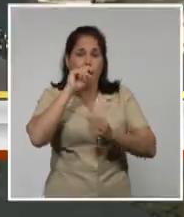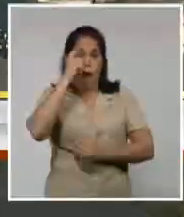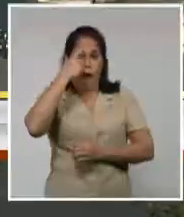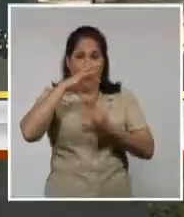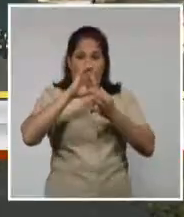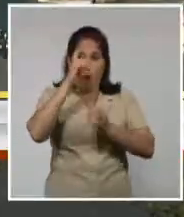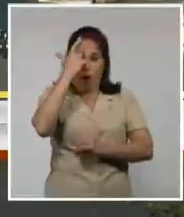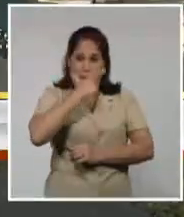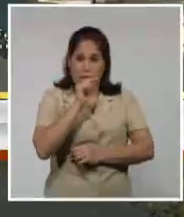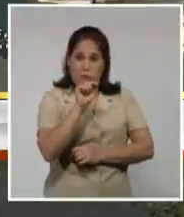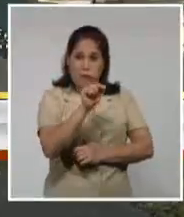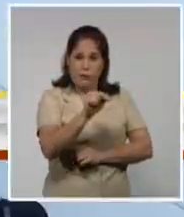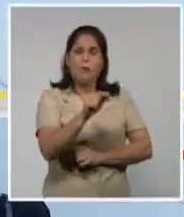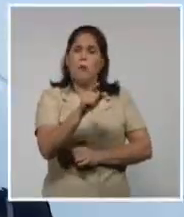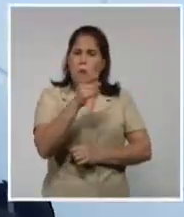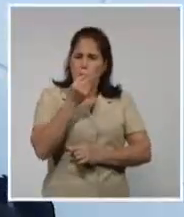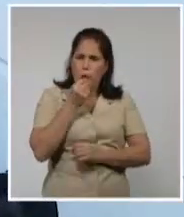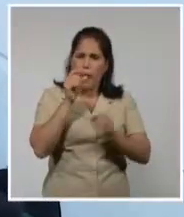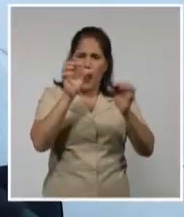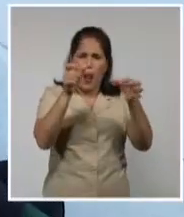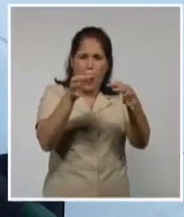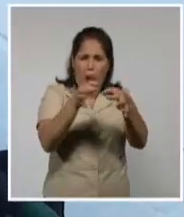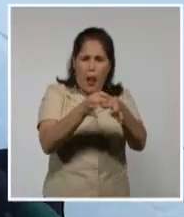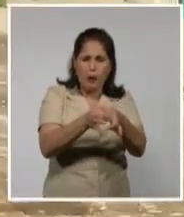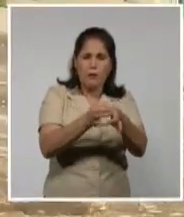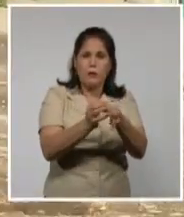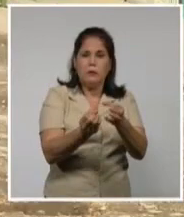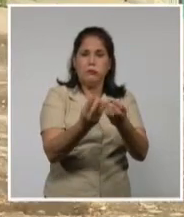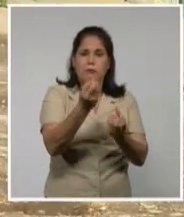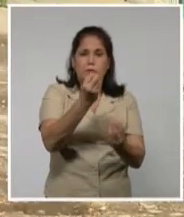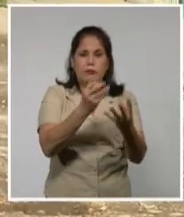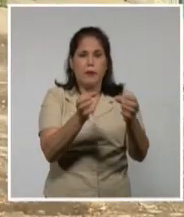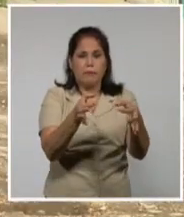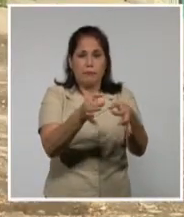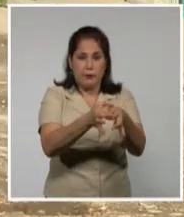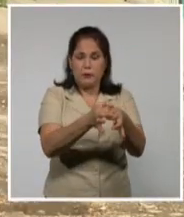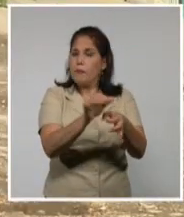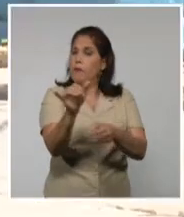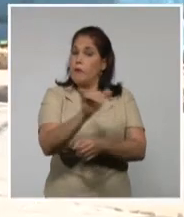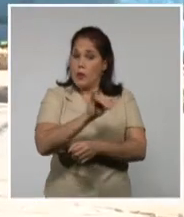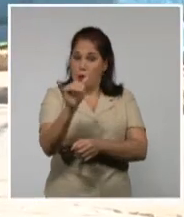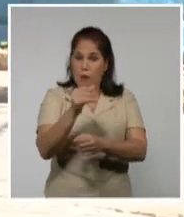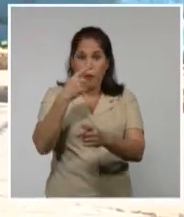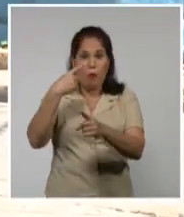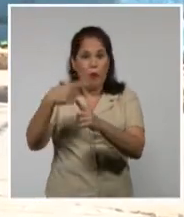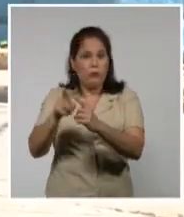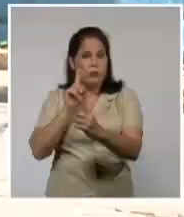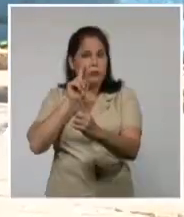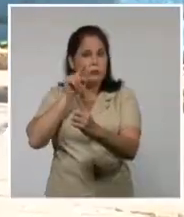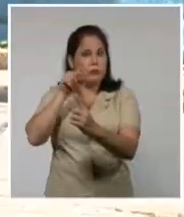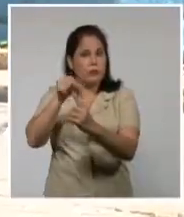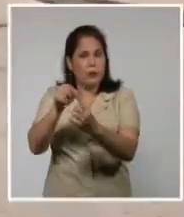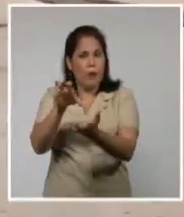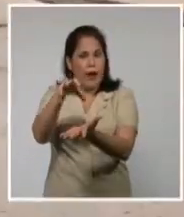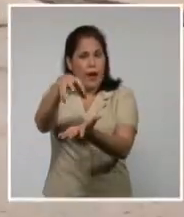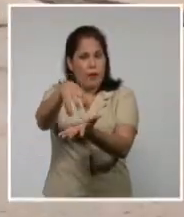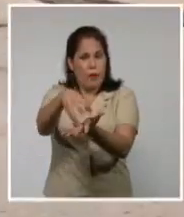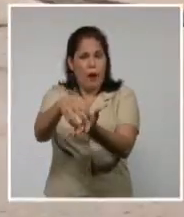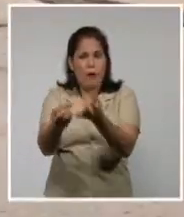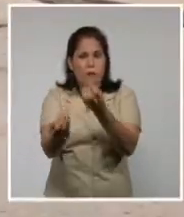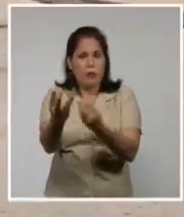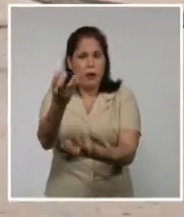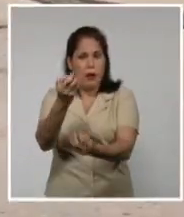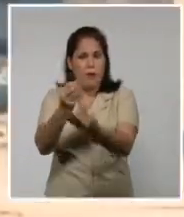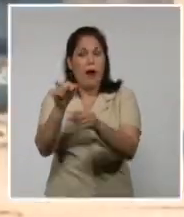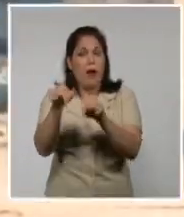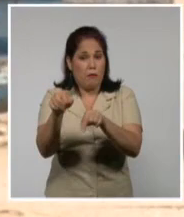cuarentena y con tendencia a la disminución de casos positivos igual estrategia se aplica en el último evento de transmisión local y aún